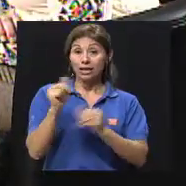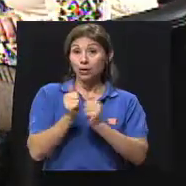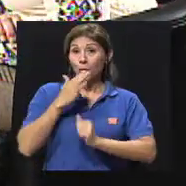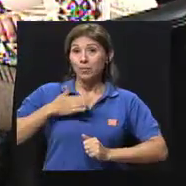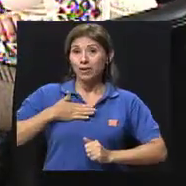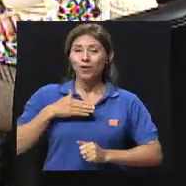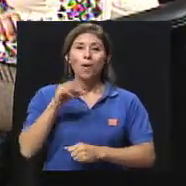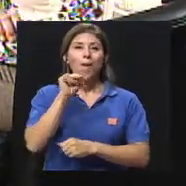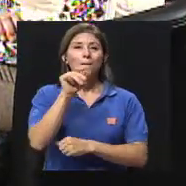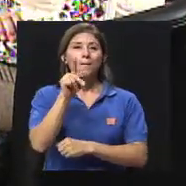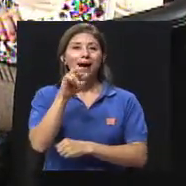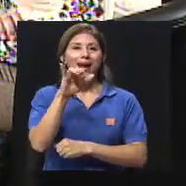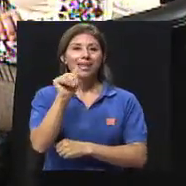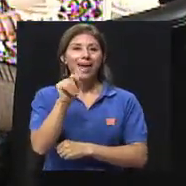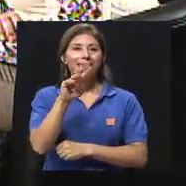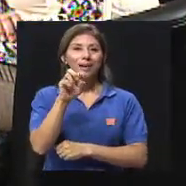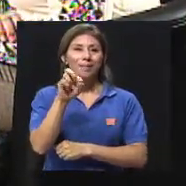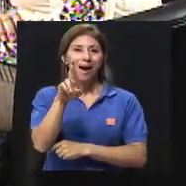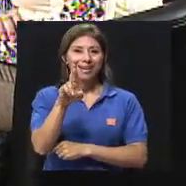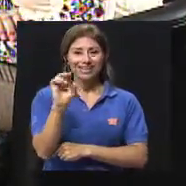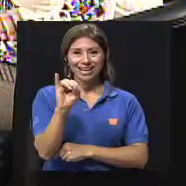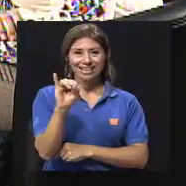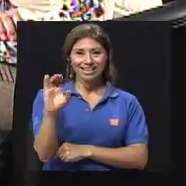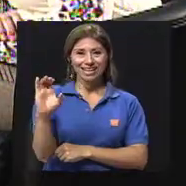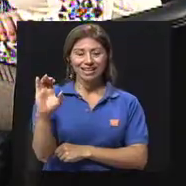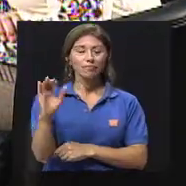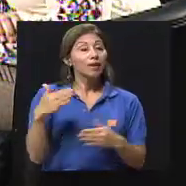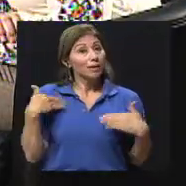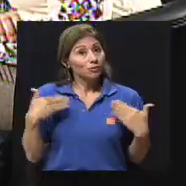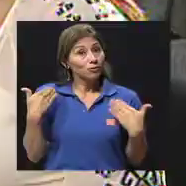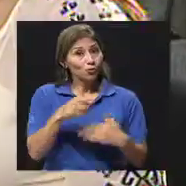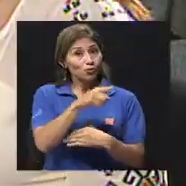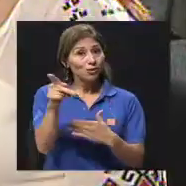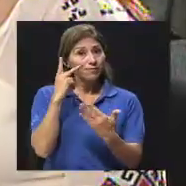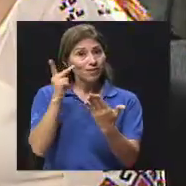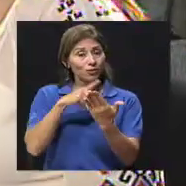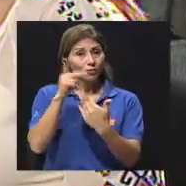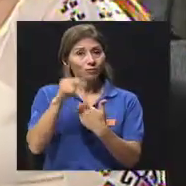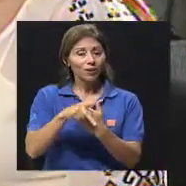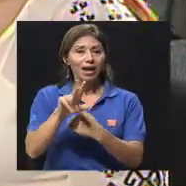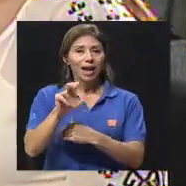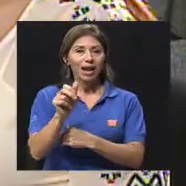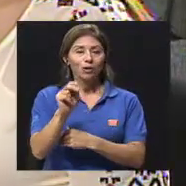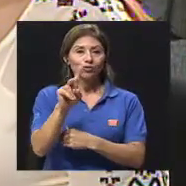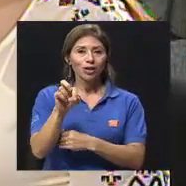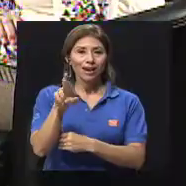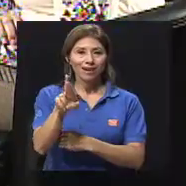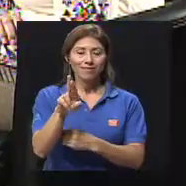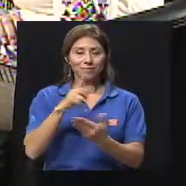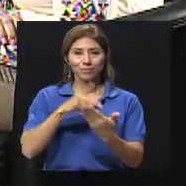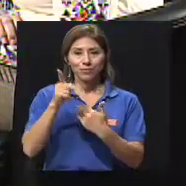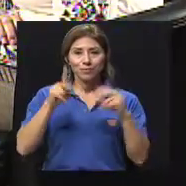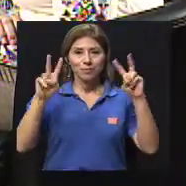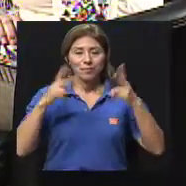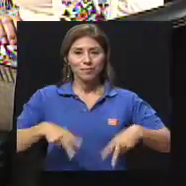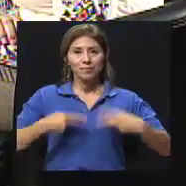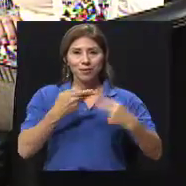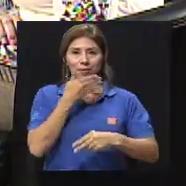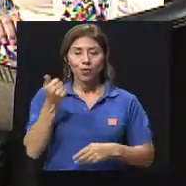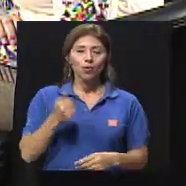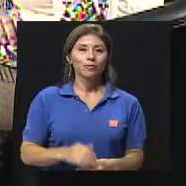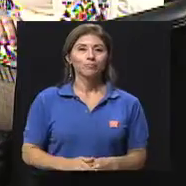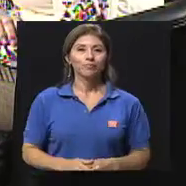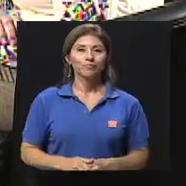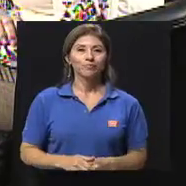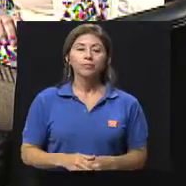María del Mar Izaguirre Cedeño, y es un placer que ustedes estén en sintonía de su canal UCR en una edición más de Vivir Mejor. Los estudios